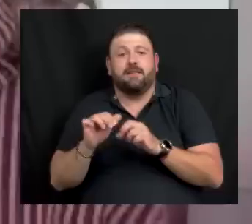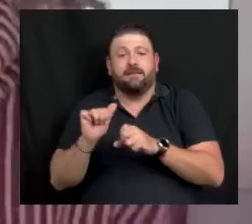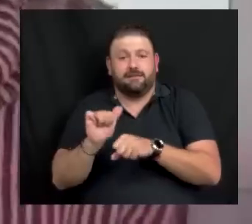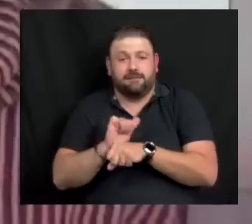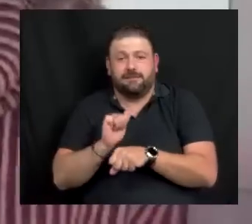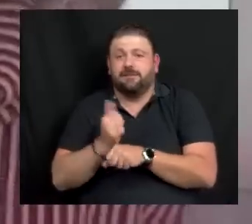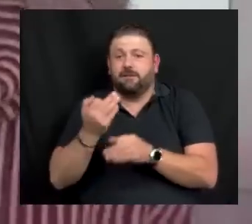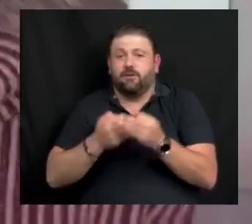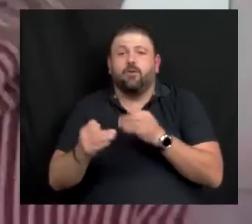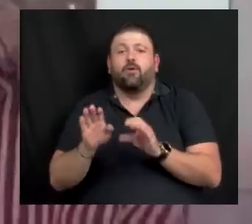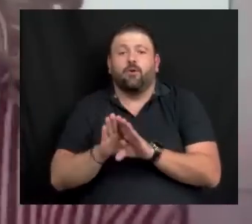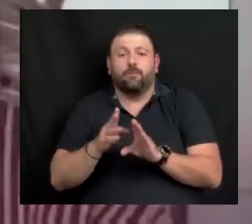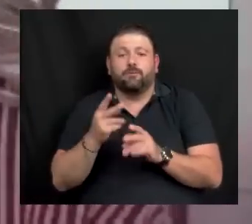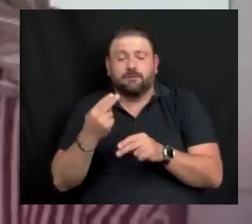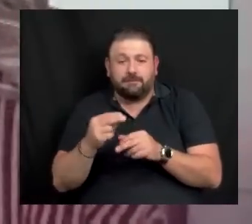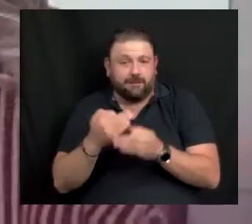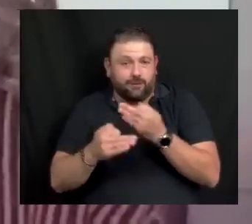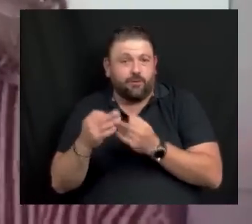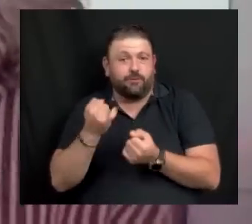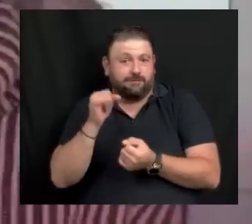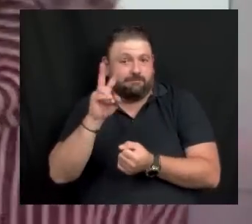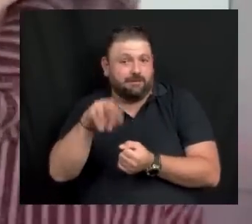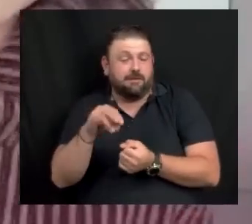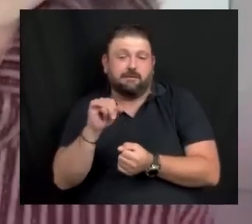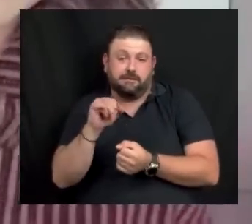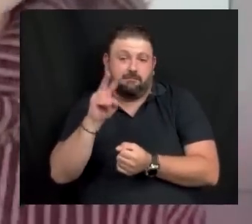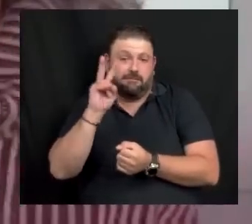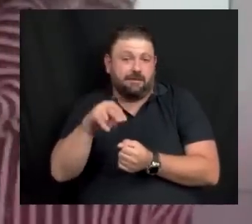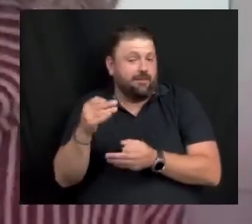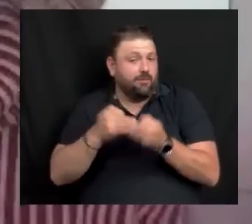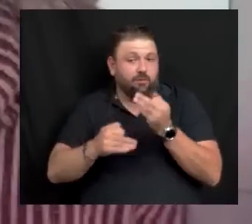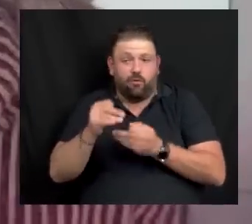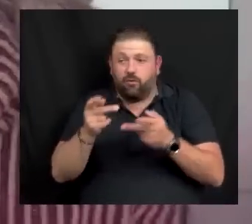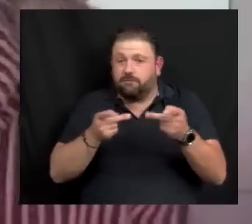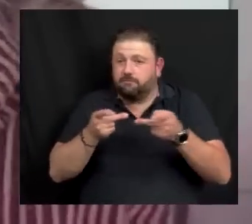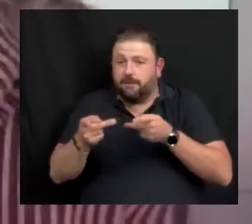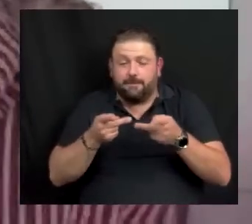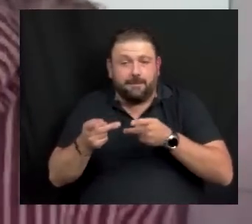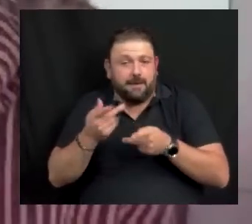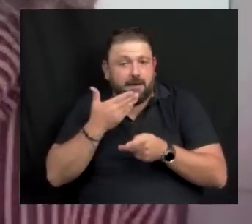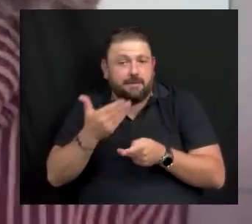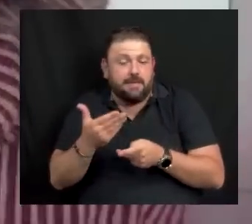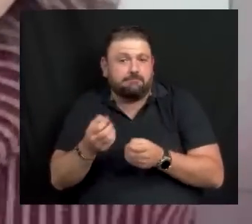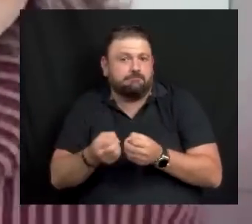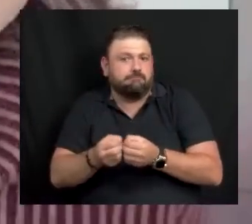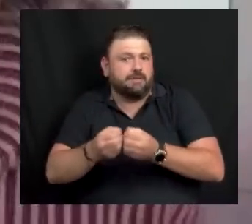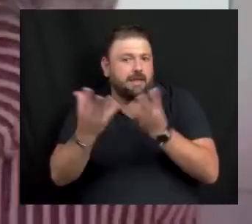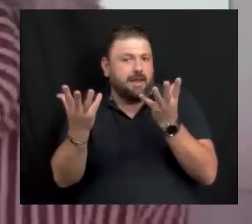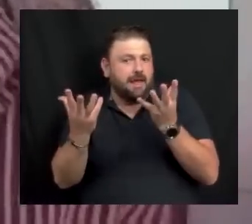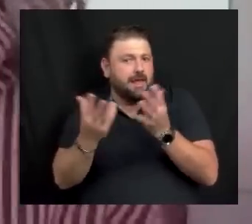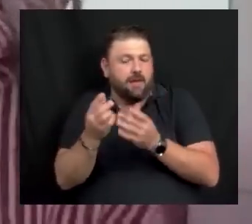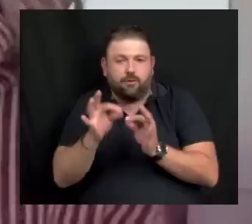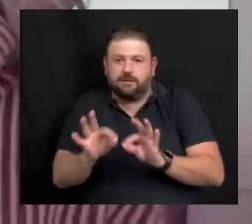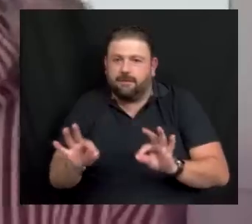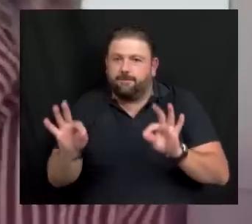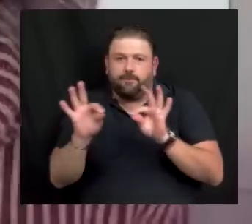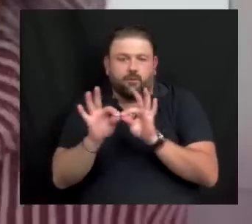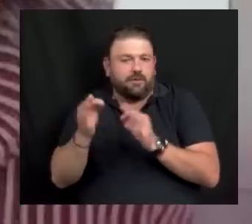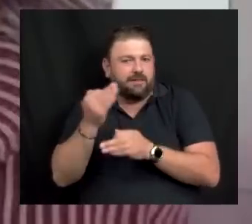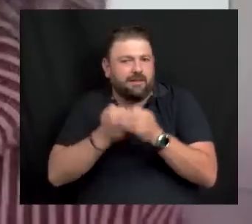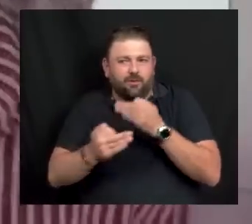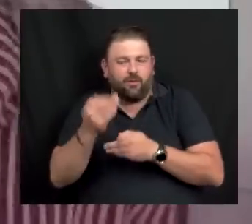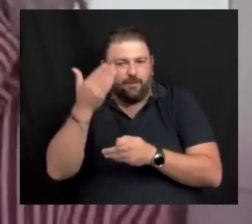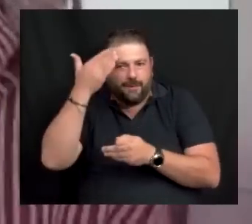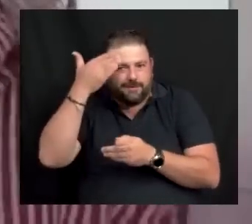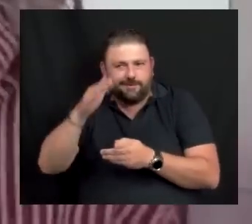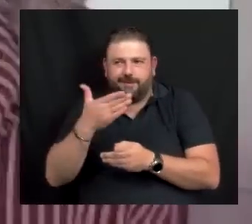llama OmniLife Safety. Así es. Maravilla. Así es. ¿Sí? Es una verdadera maravilla, amor, porque importantísimo este punto